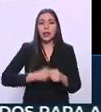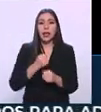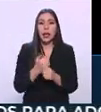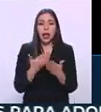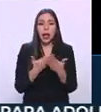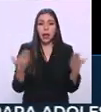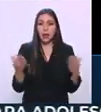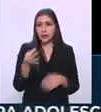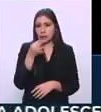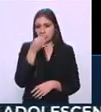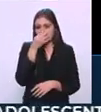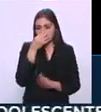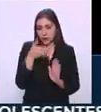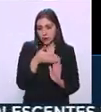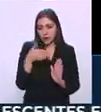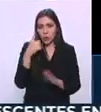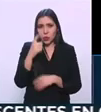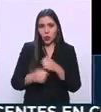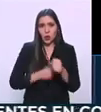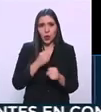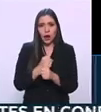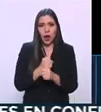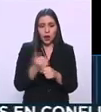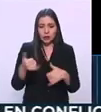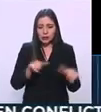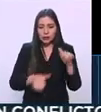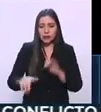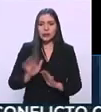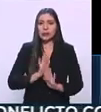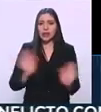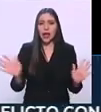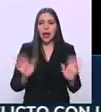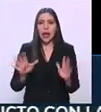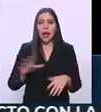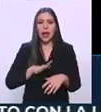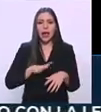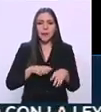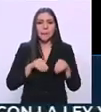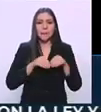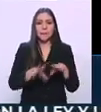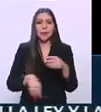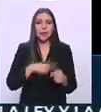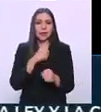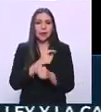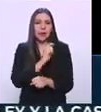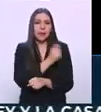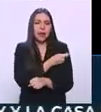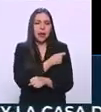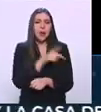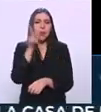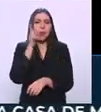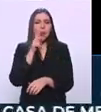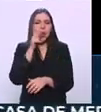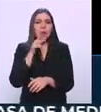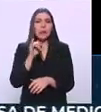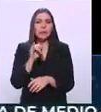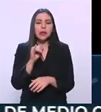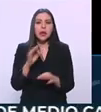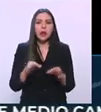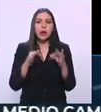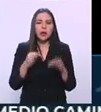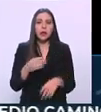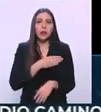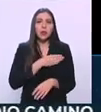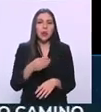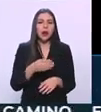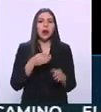bueno, un año prácticamente, tenemos ya las primeras vacunas que han pasado las pruebas clínicas de fase 3 de eficacia y de